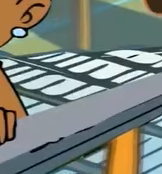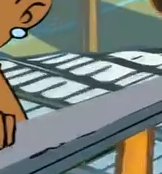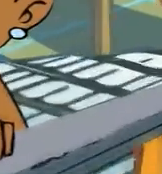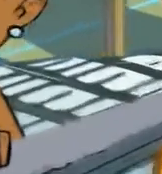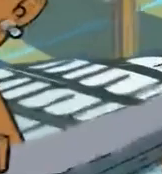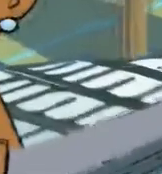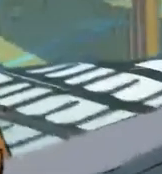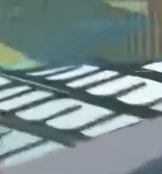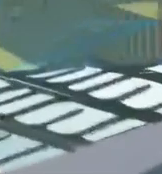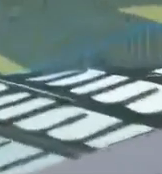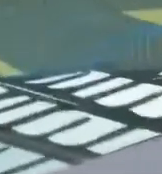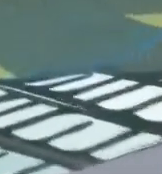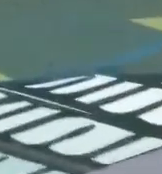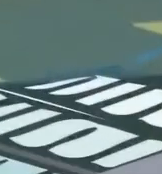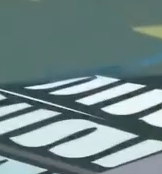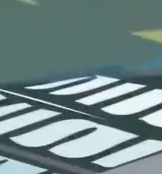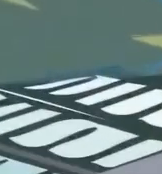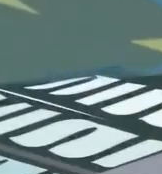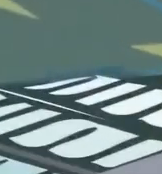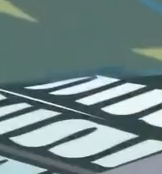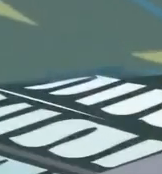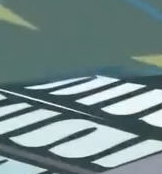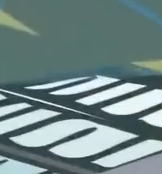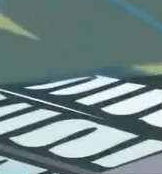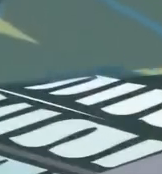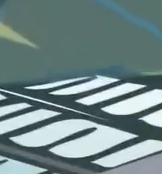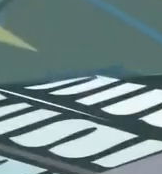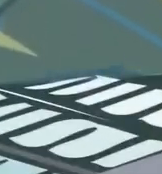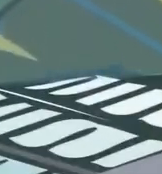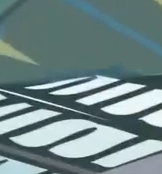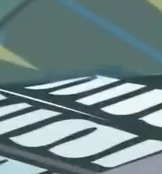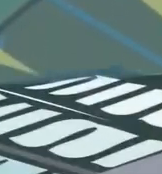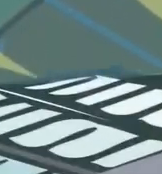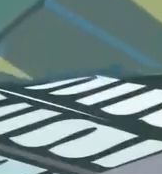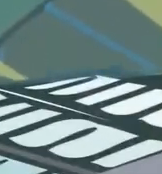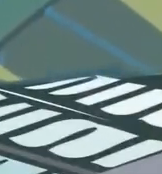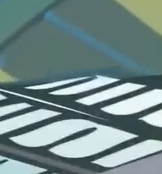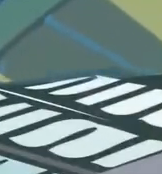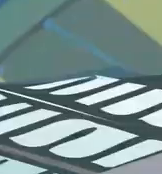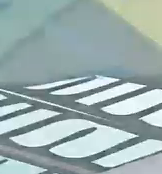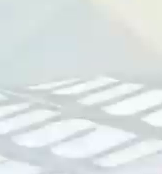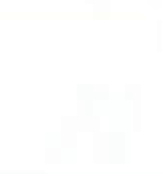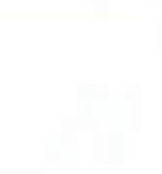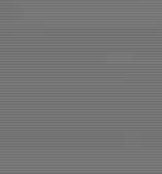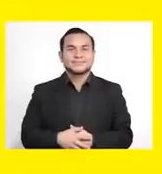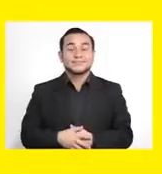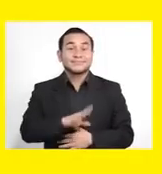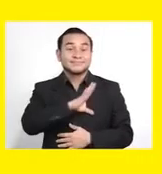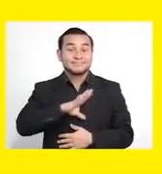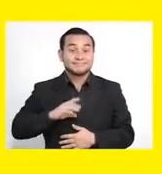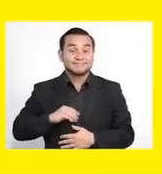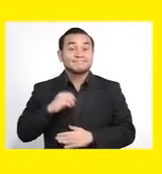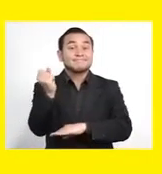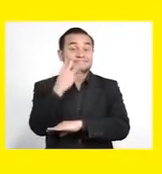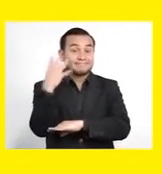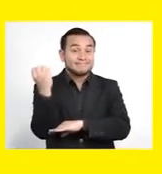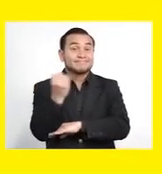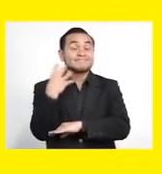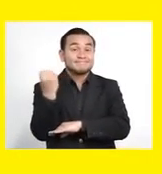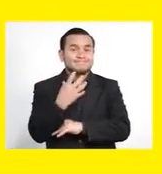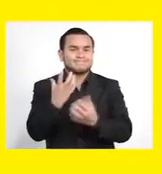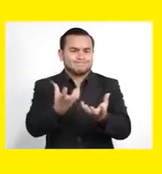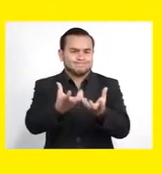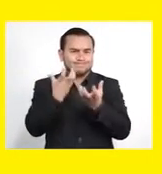Bueno, tú me entiendes, ¿verdad? Ese intento, mami, ese intento. El Salvador está en